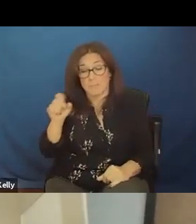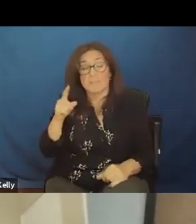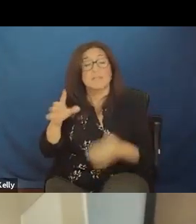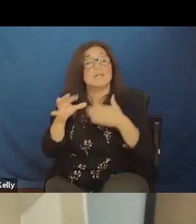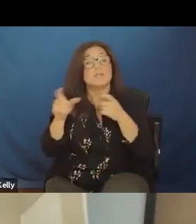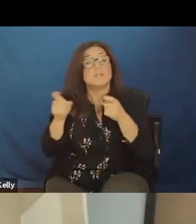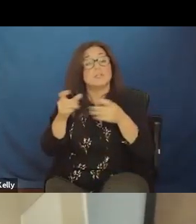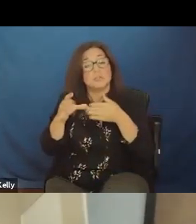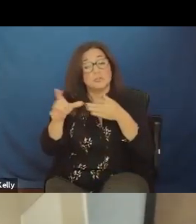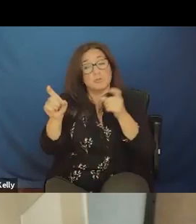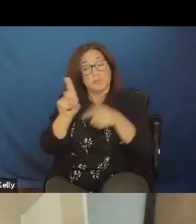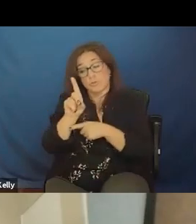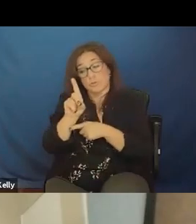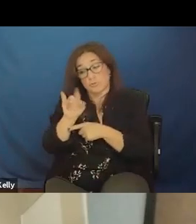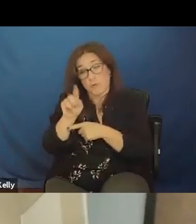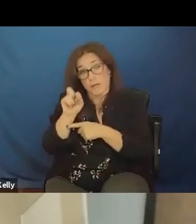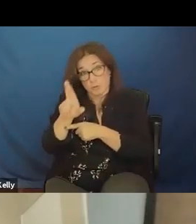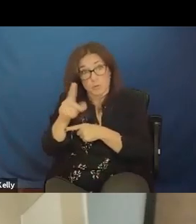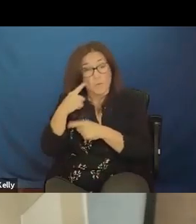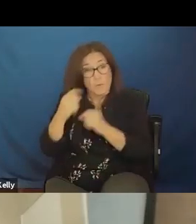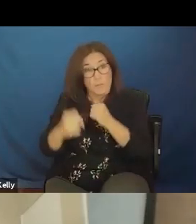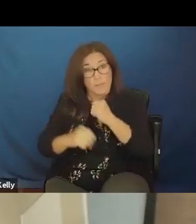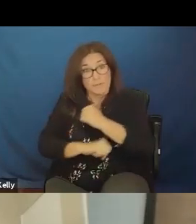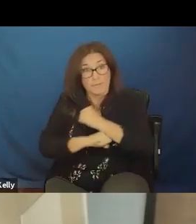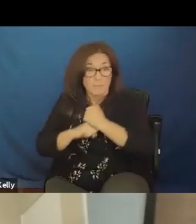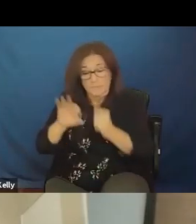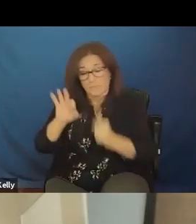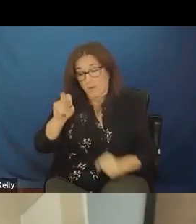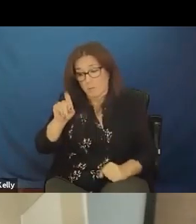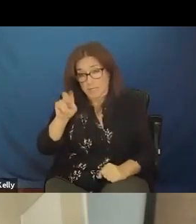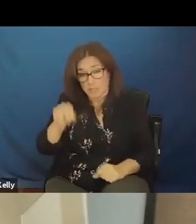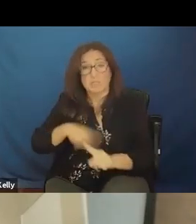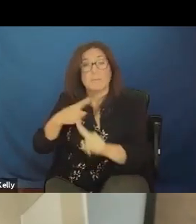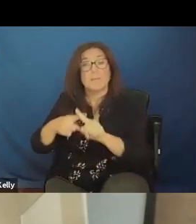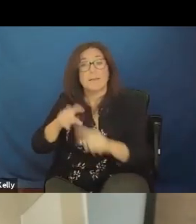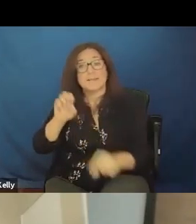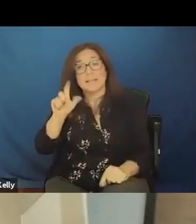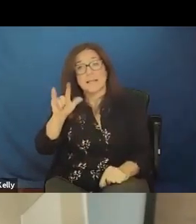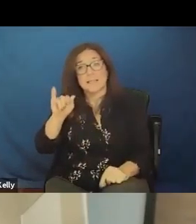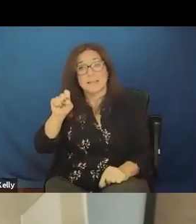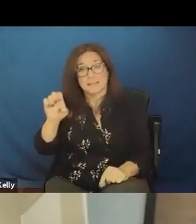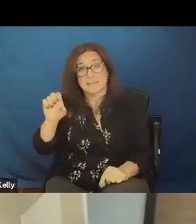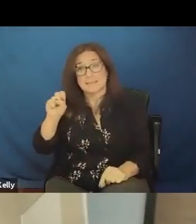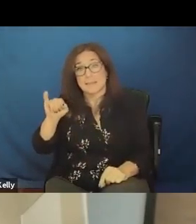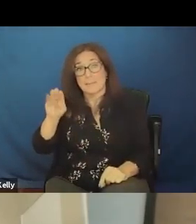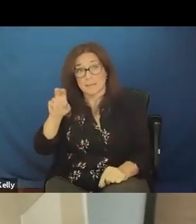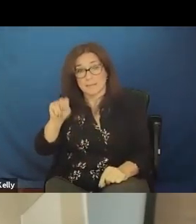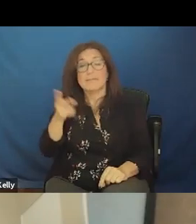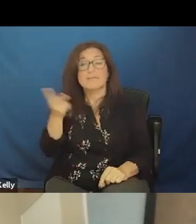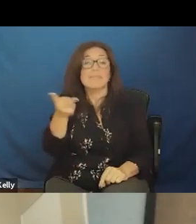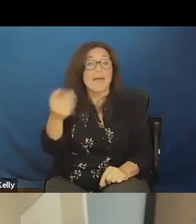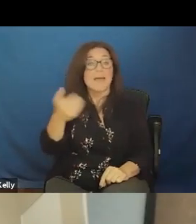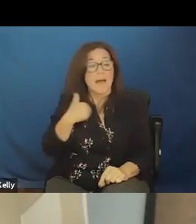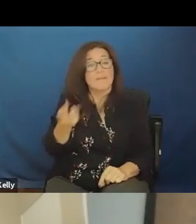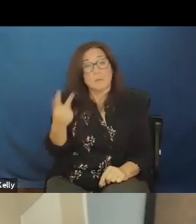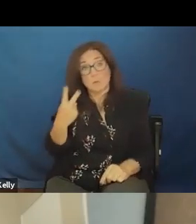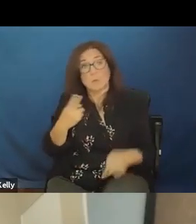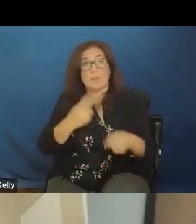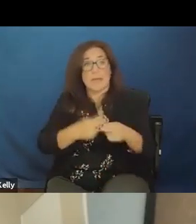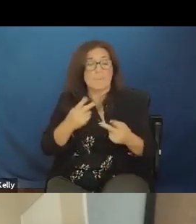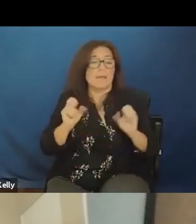fundación de santa barbara high school y la directora elements nos acompañan hoy para darnos una breve presentación con dos oportunidades de